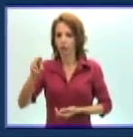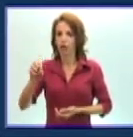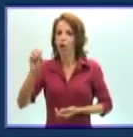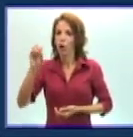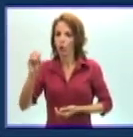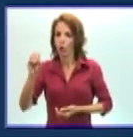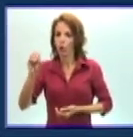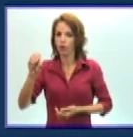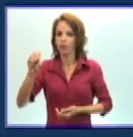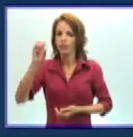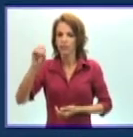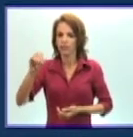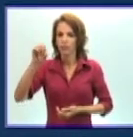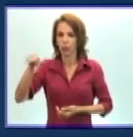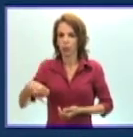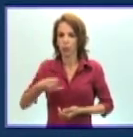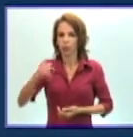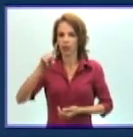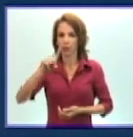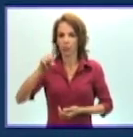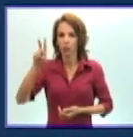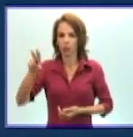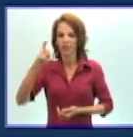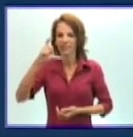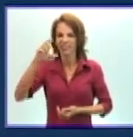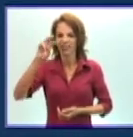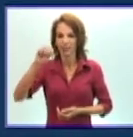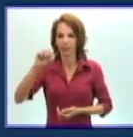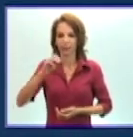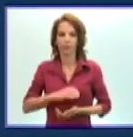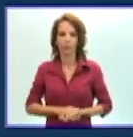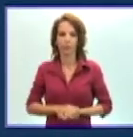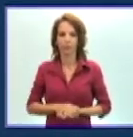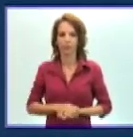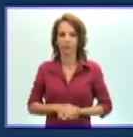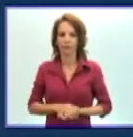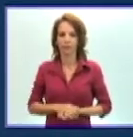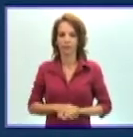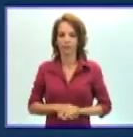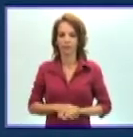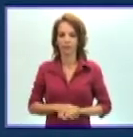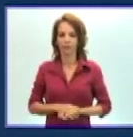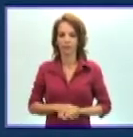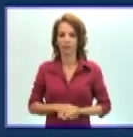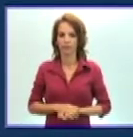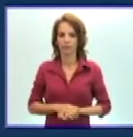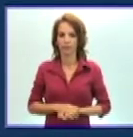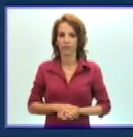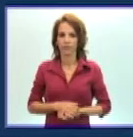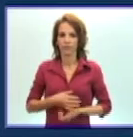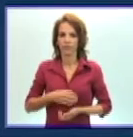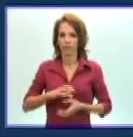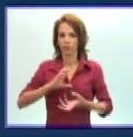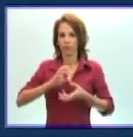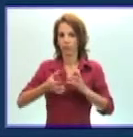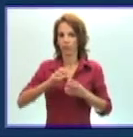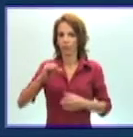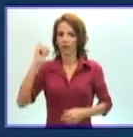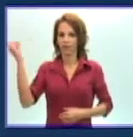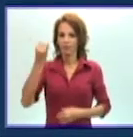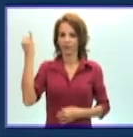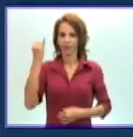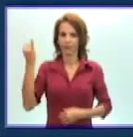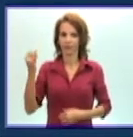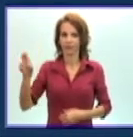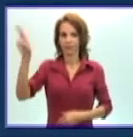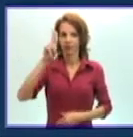0,012 centímetros. Expresándolo en el Sistema Internacional de Unidades, podemos estar planteando que